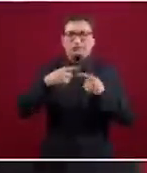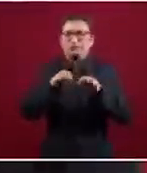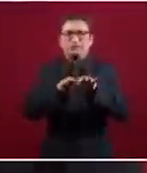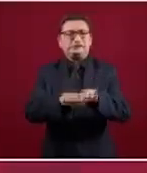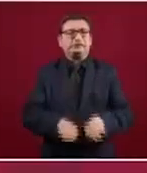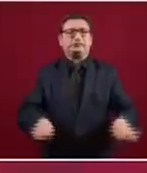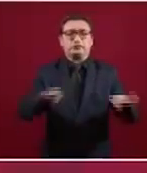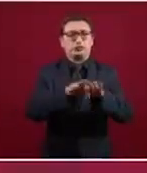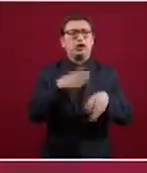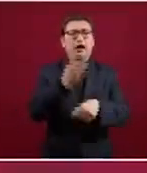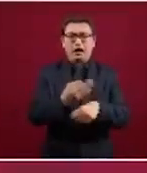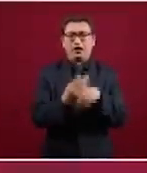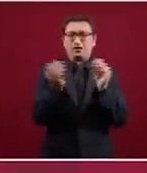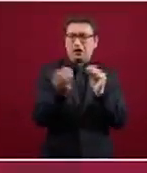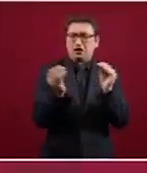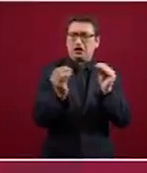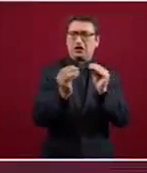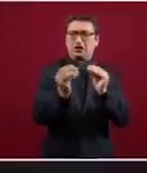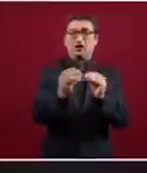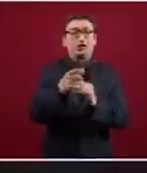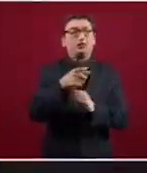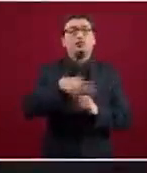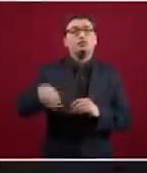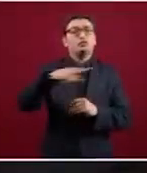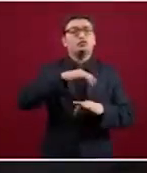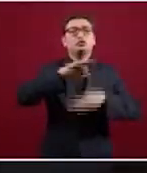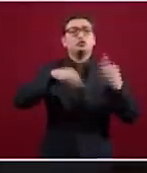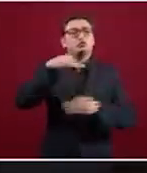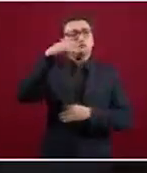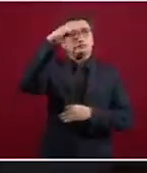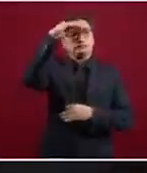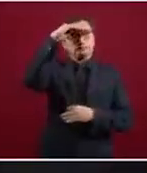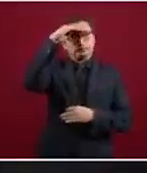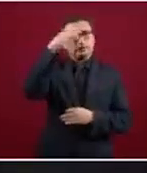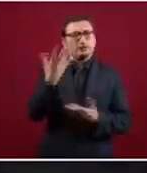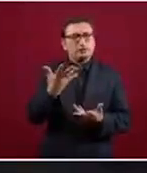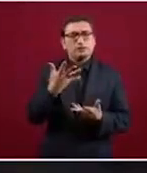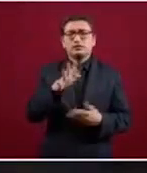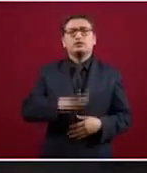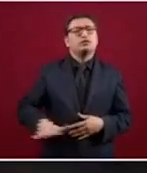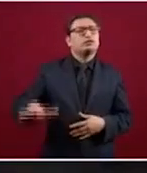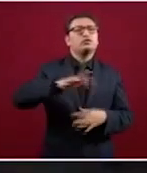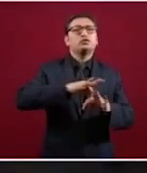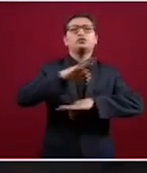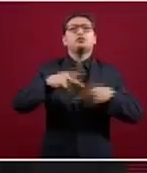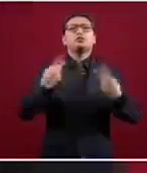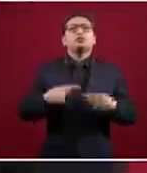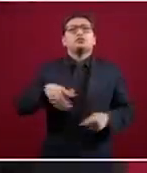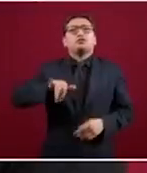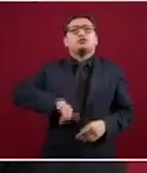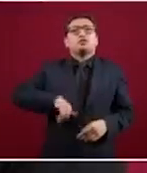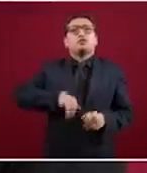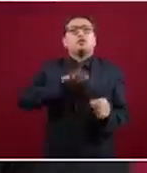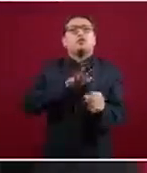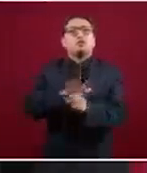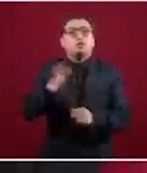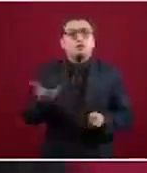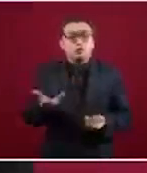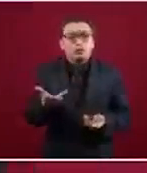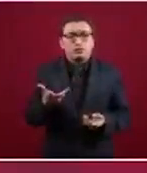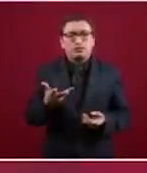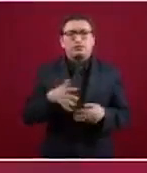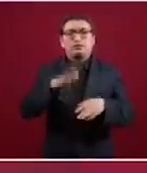esta polémica a pensar en el interés general y a una